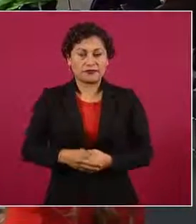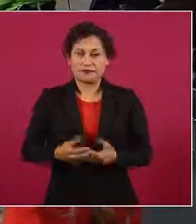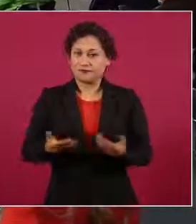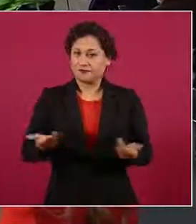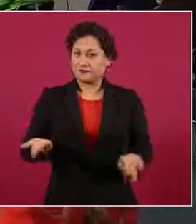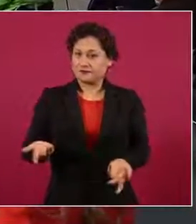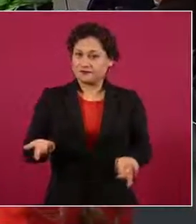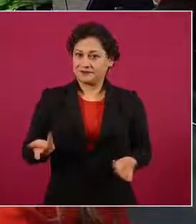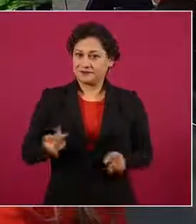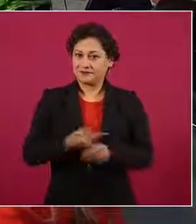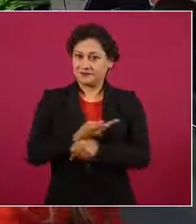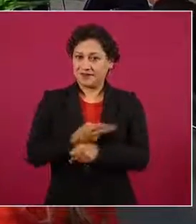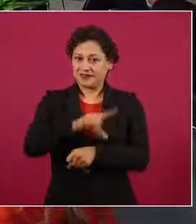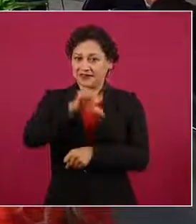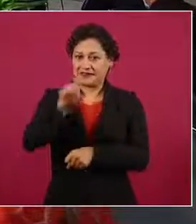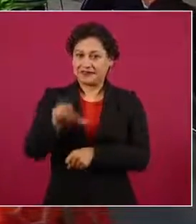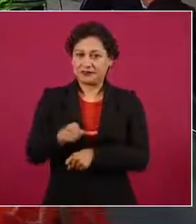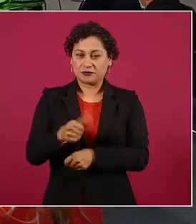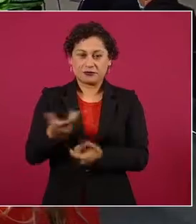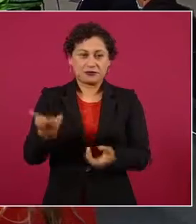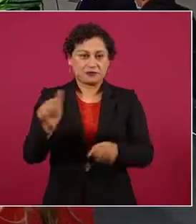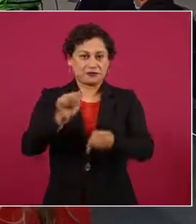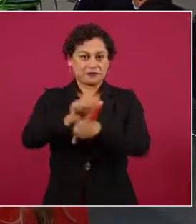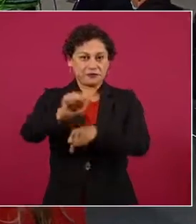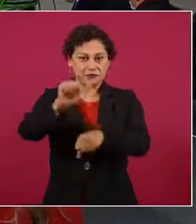claro que quiebra el país